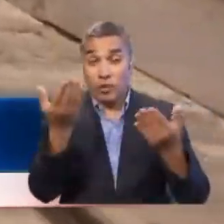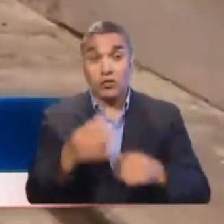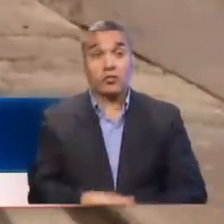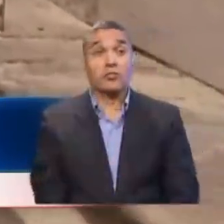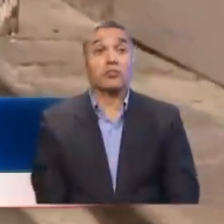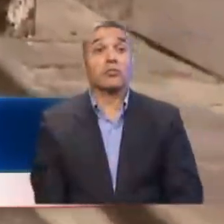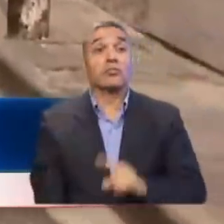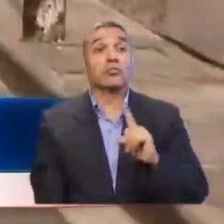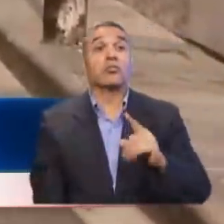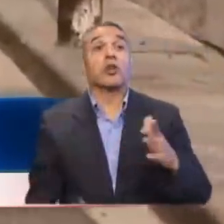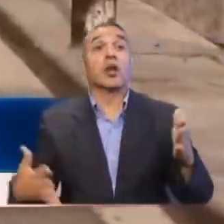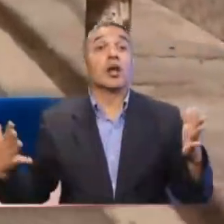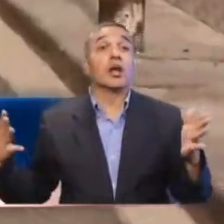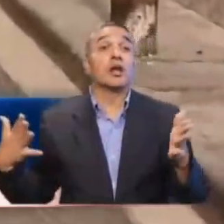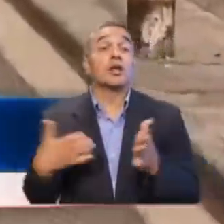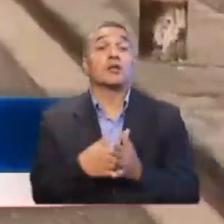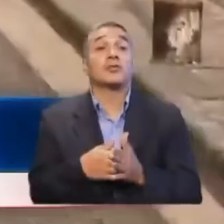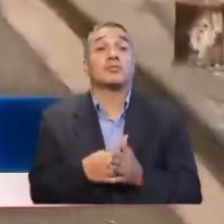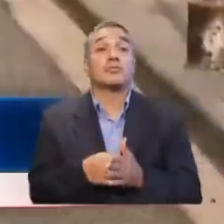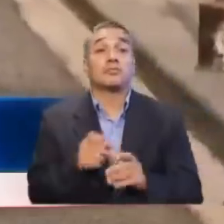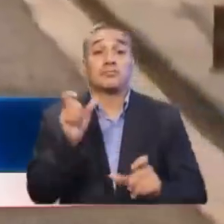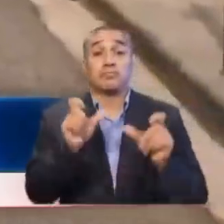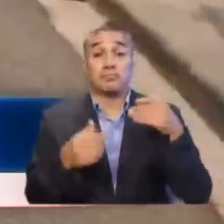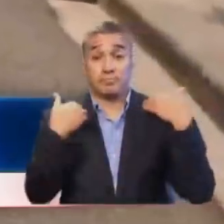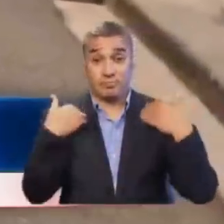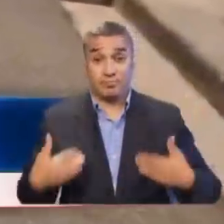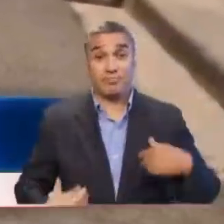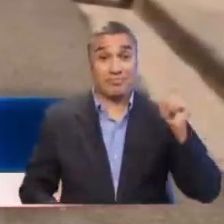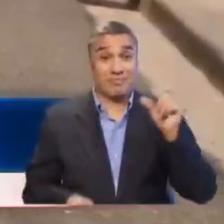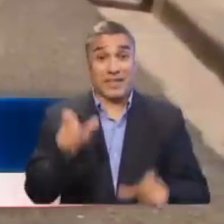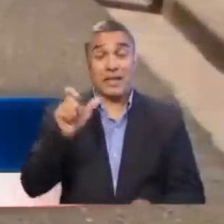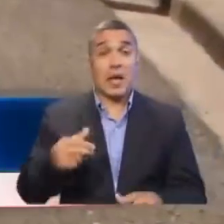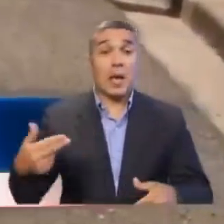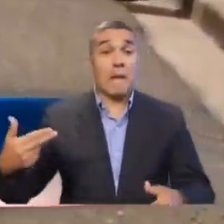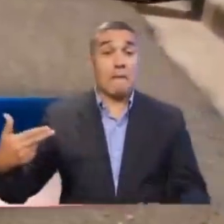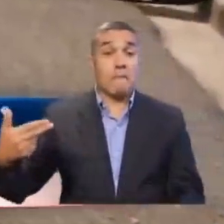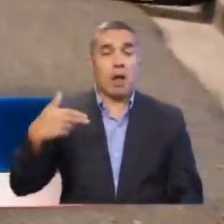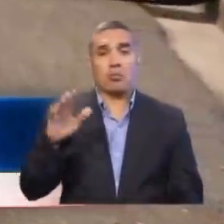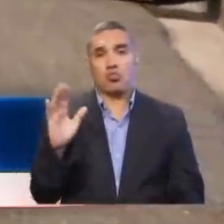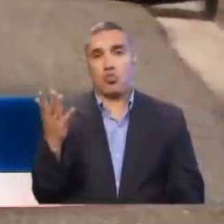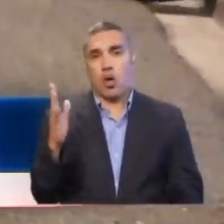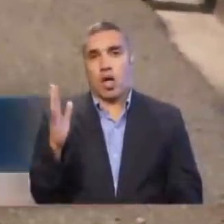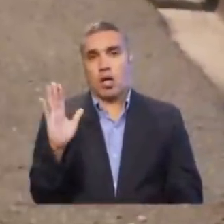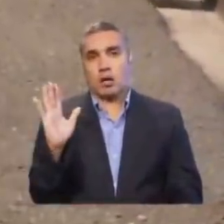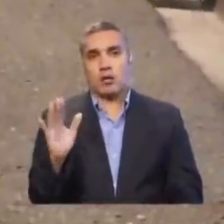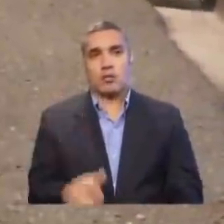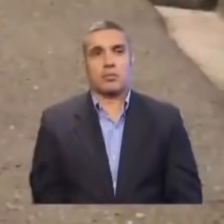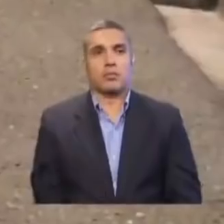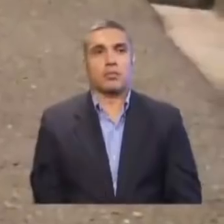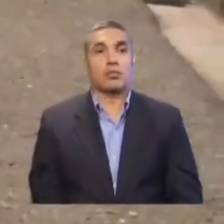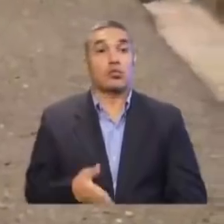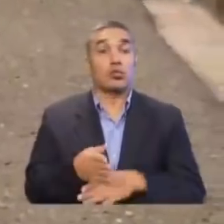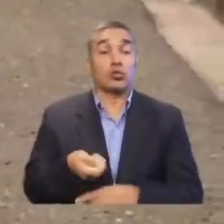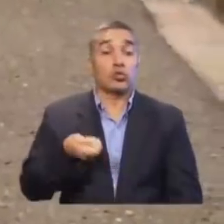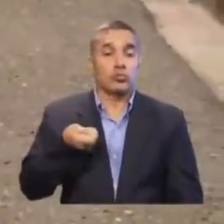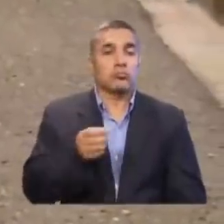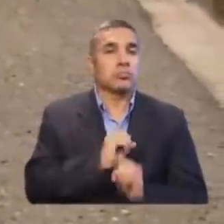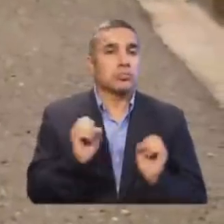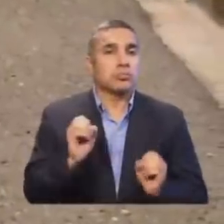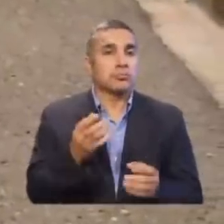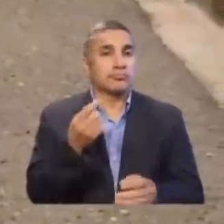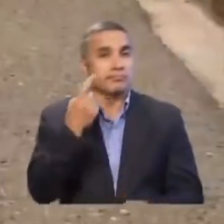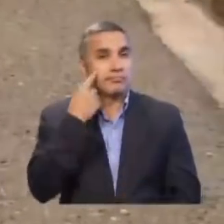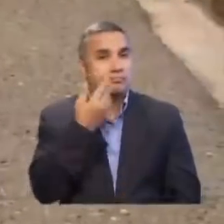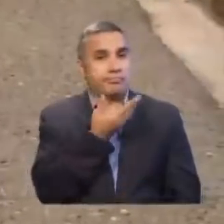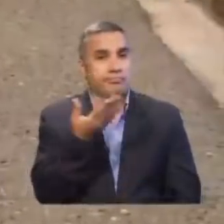sido un accidente el cuerpo no tiene signos de violencia ni de acuchillamiento ni de disparos como